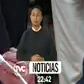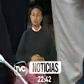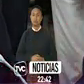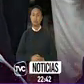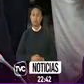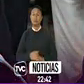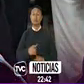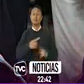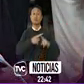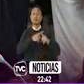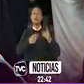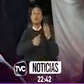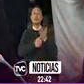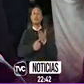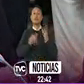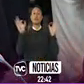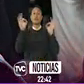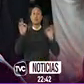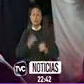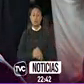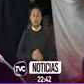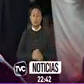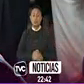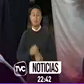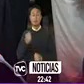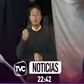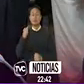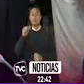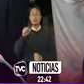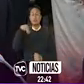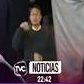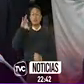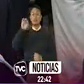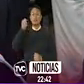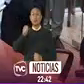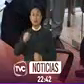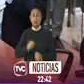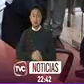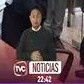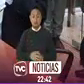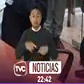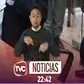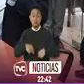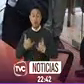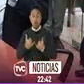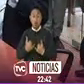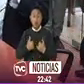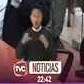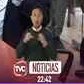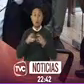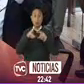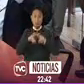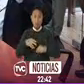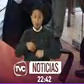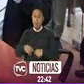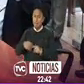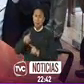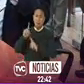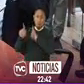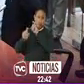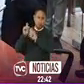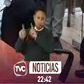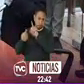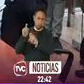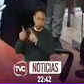El exministro de Energía de la administración de Guillermo Lasso, Santos Alvite, fue cuestionado en la Comisión de Fiscalización de la